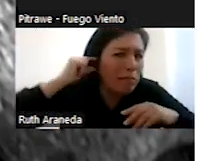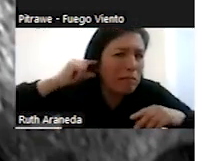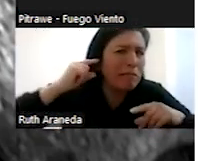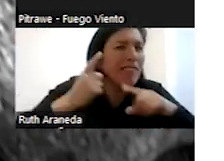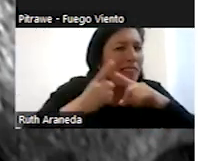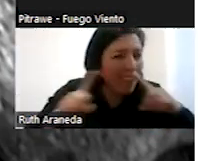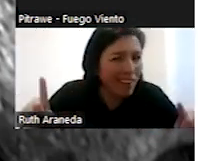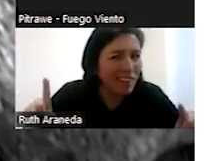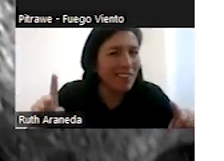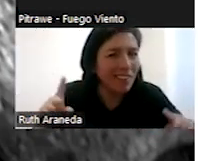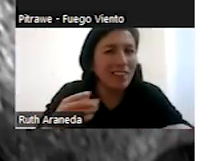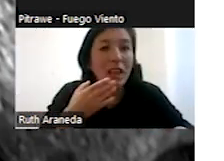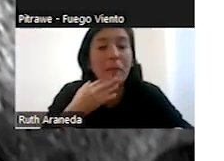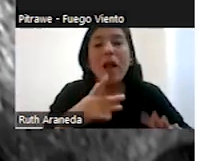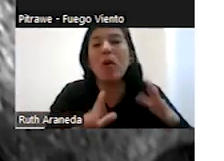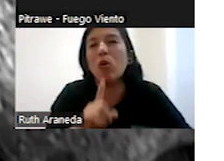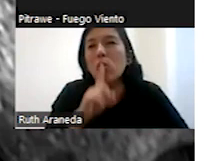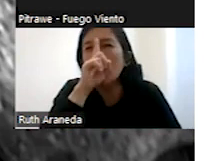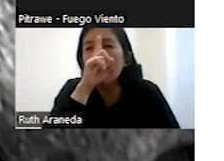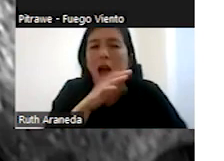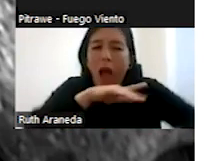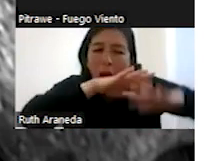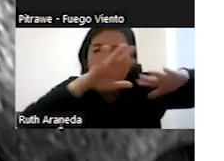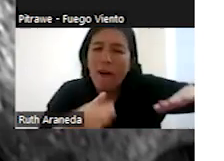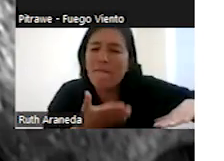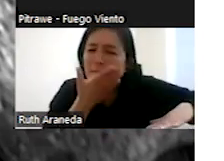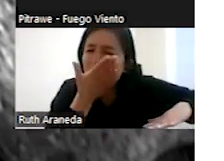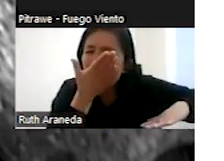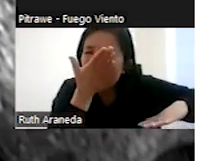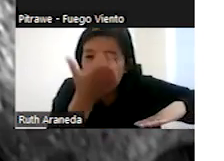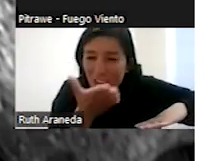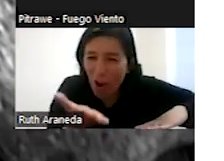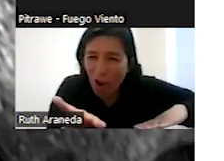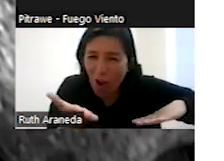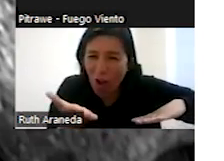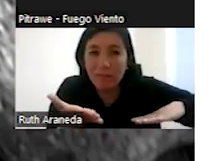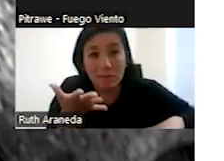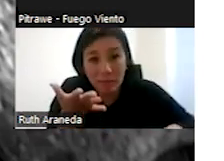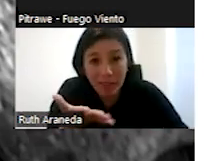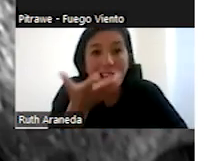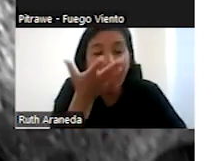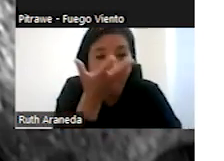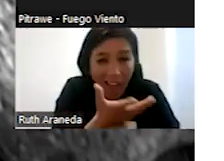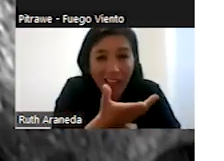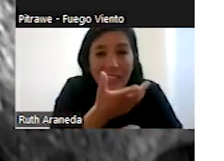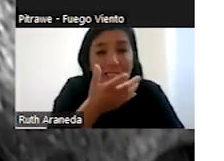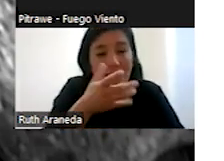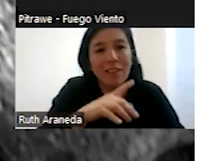con la inmersión en aguas frías también. Este oído de surfista sí está presente en los surfistas, pero